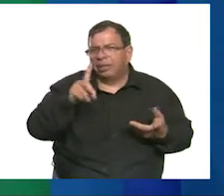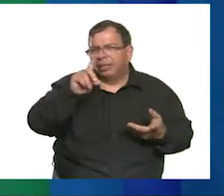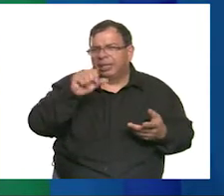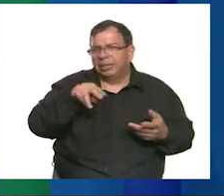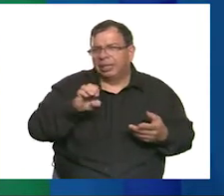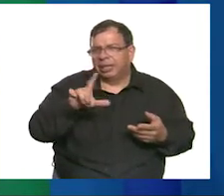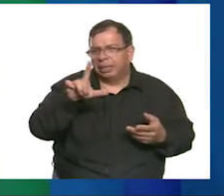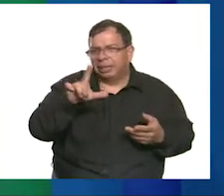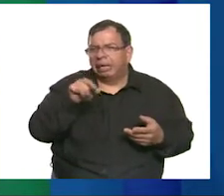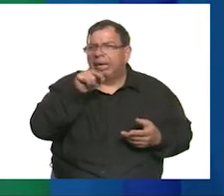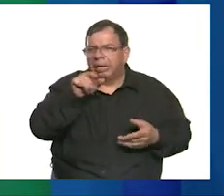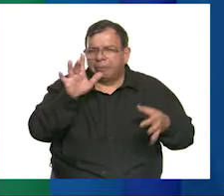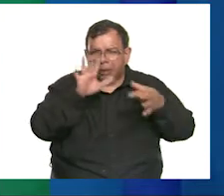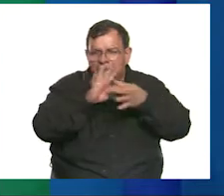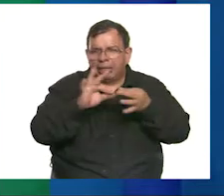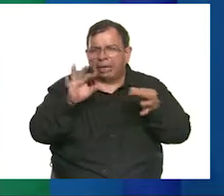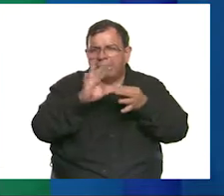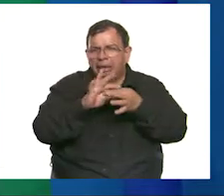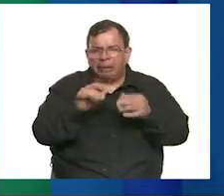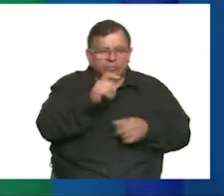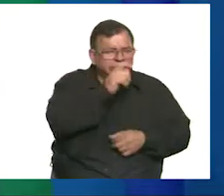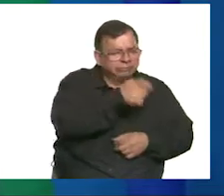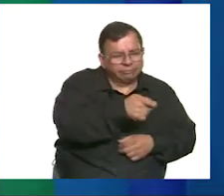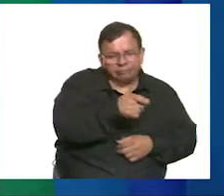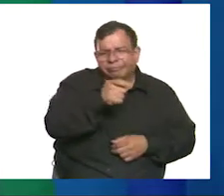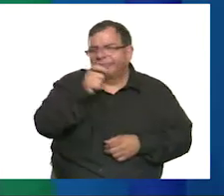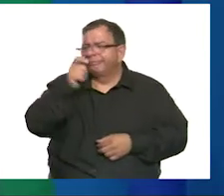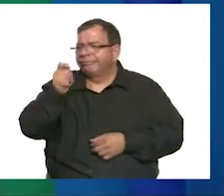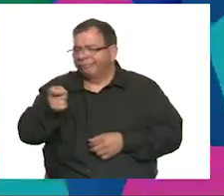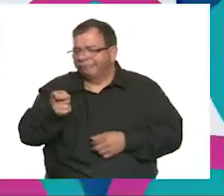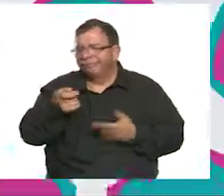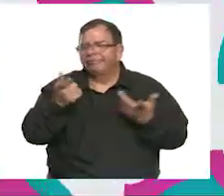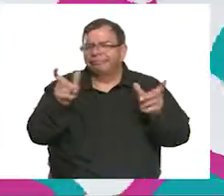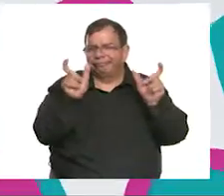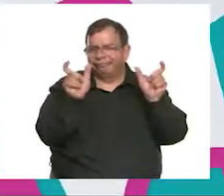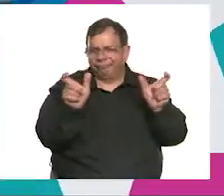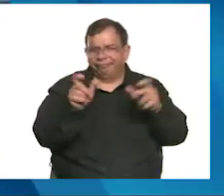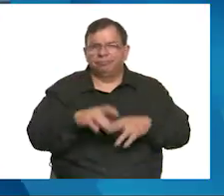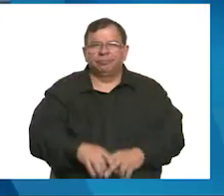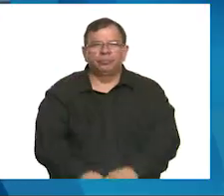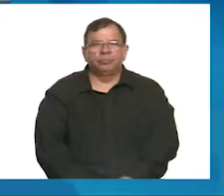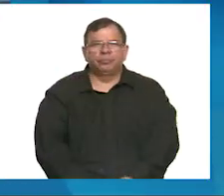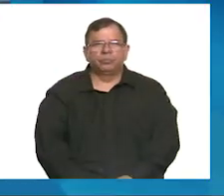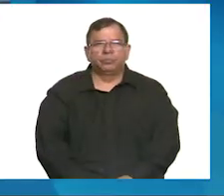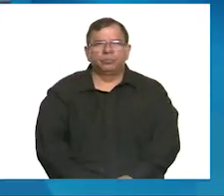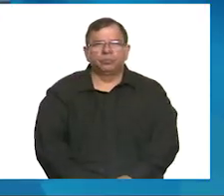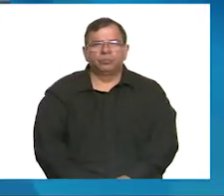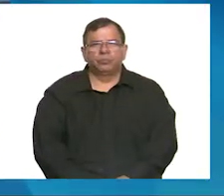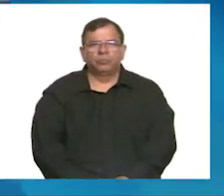nos explicará el significado y la diferencia de ambos términos.